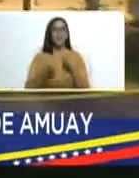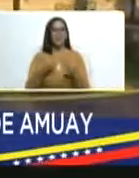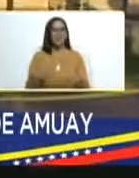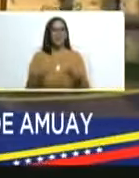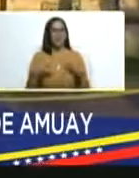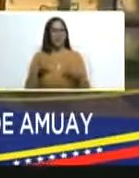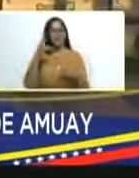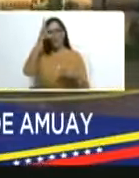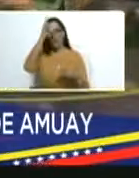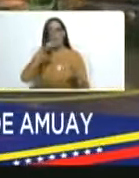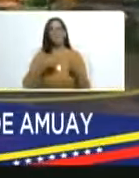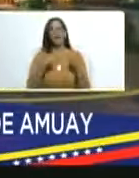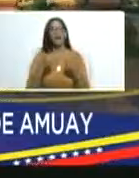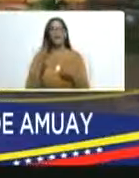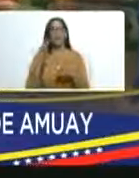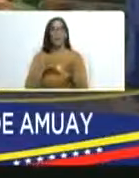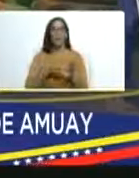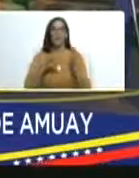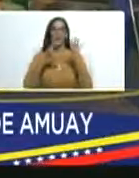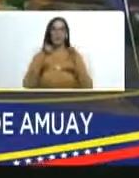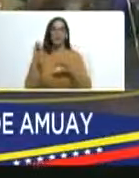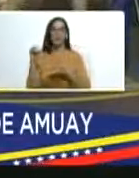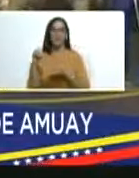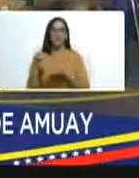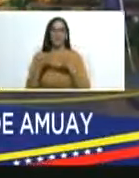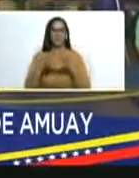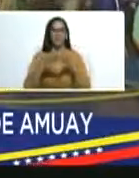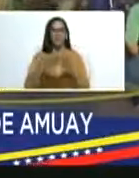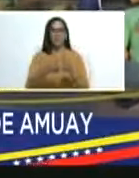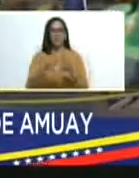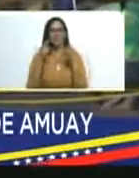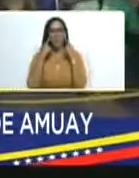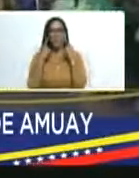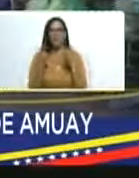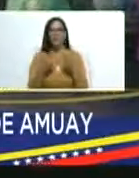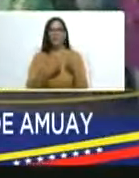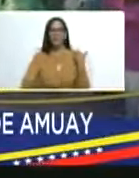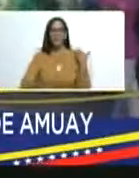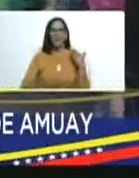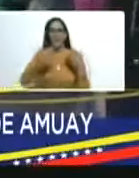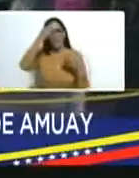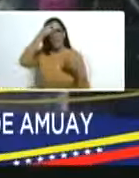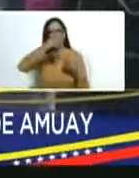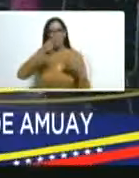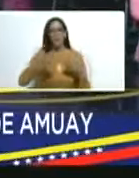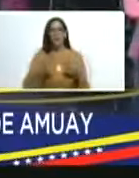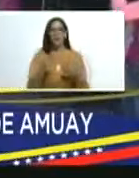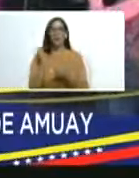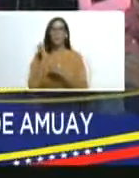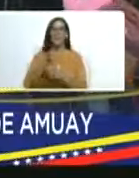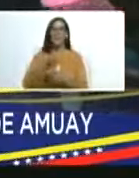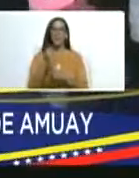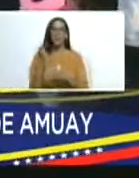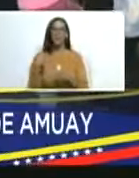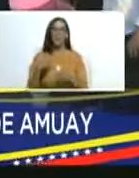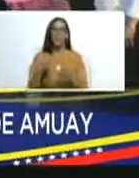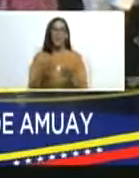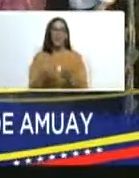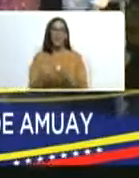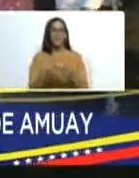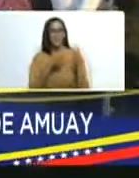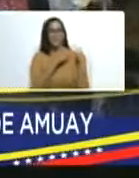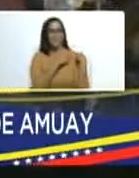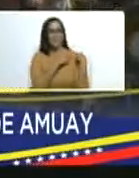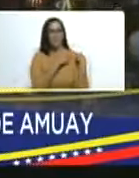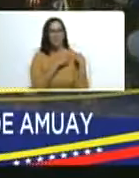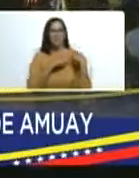Falcón. Más de 2.800 embarcaciones. Y mire aquí, presidente, este pueblo pescador, que es el protagonista,